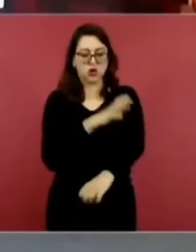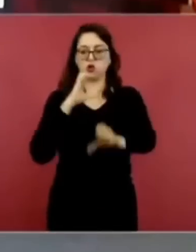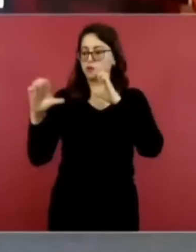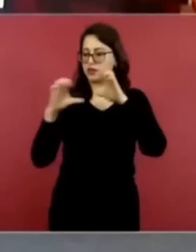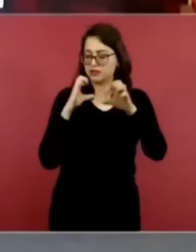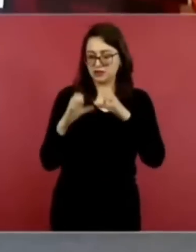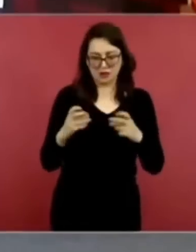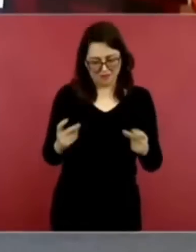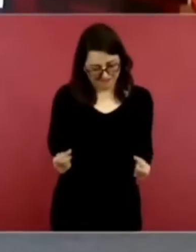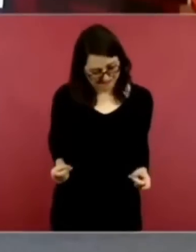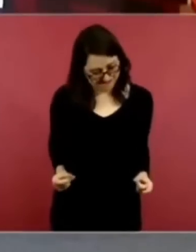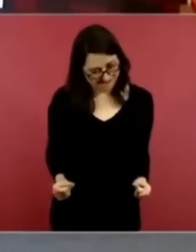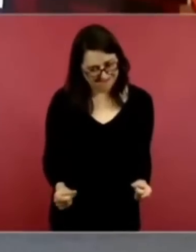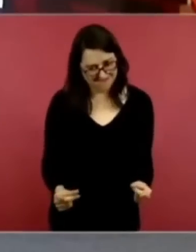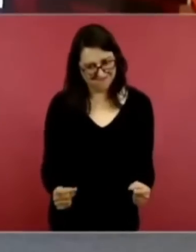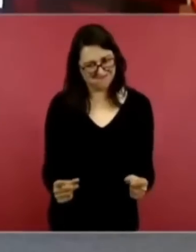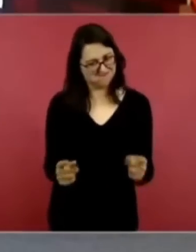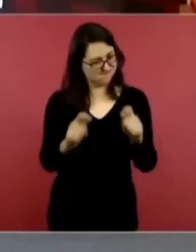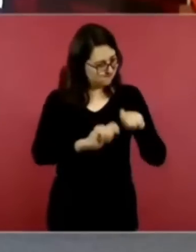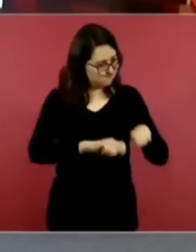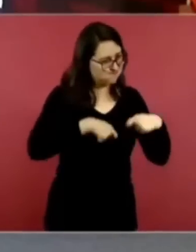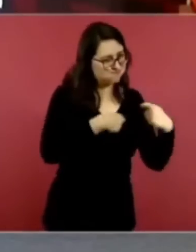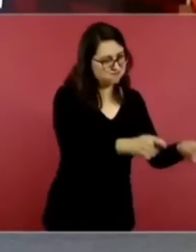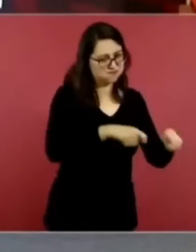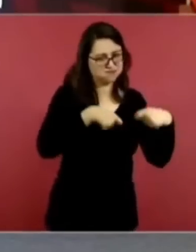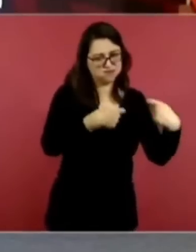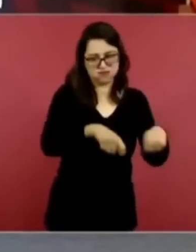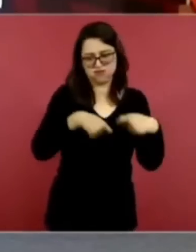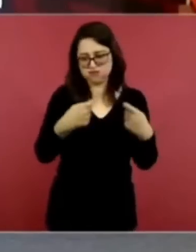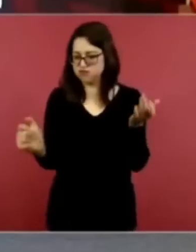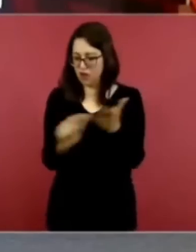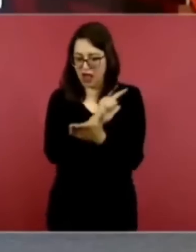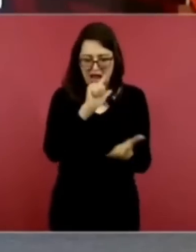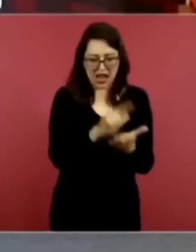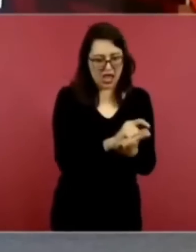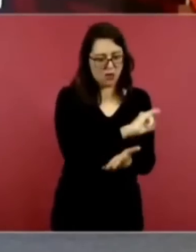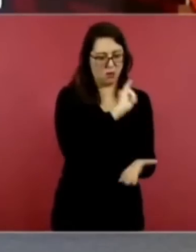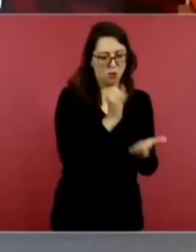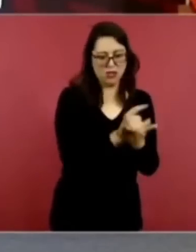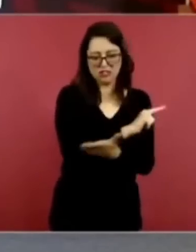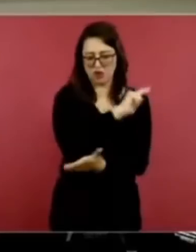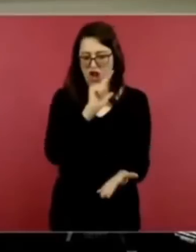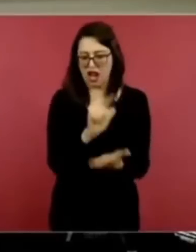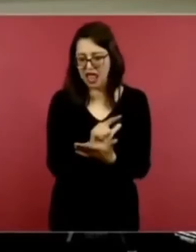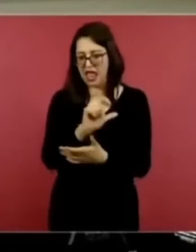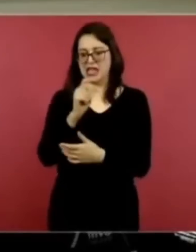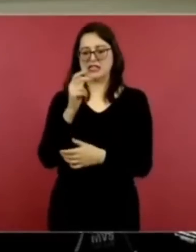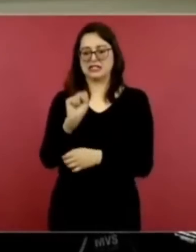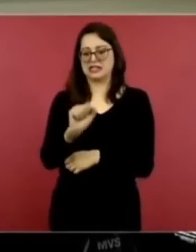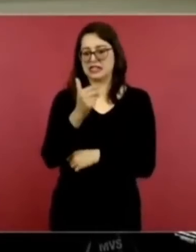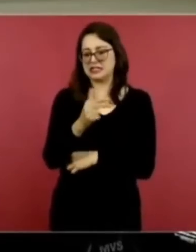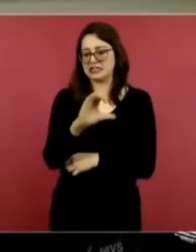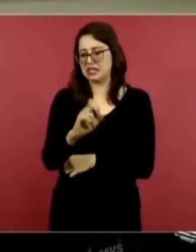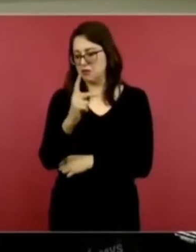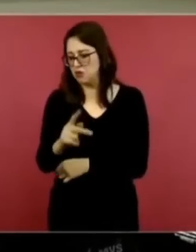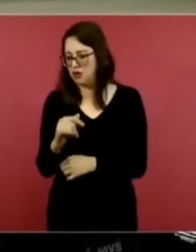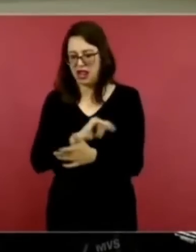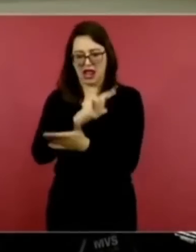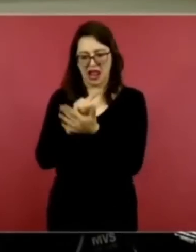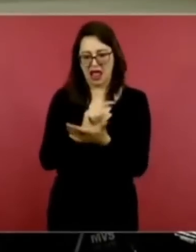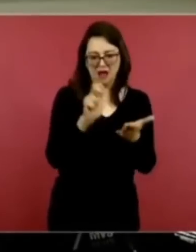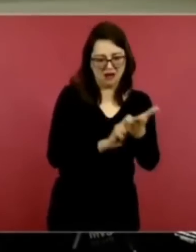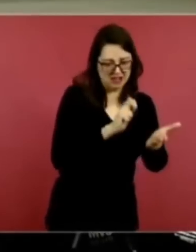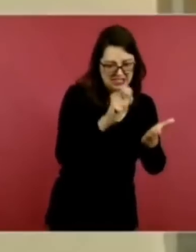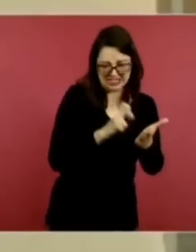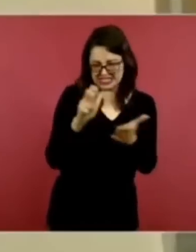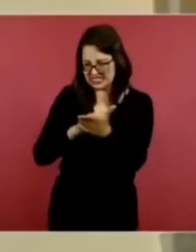así como reformar leyes fiscales laborales y hacendarias todo en beneficio de la clase dominante del país y de